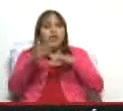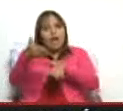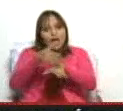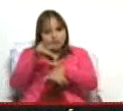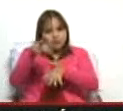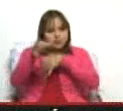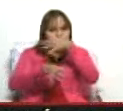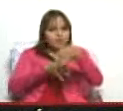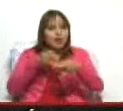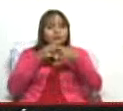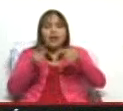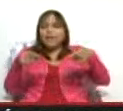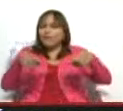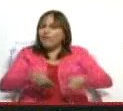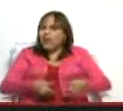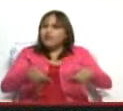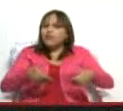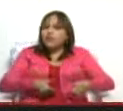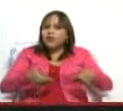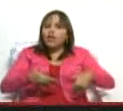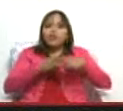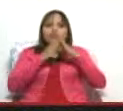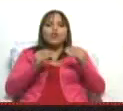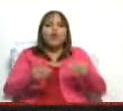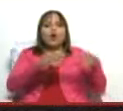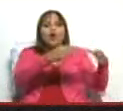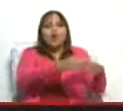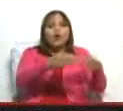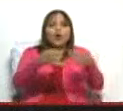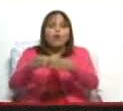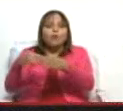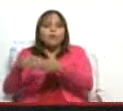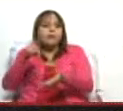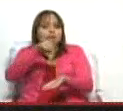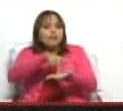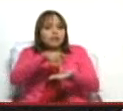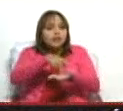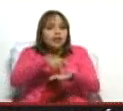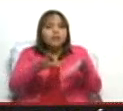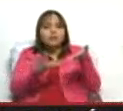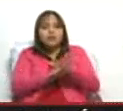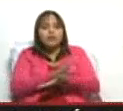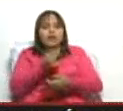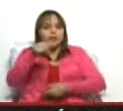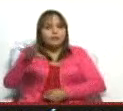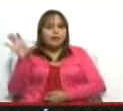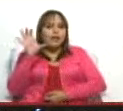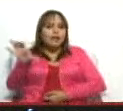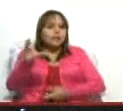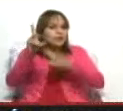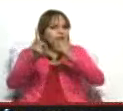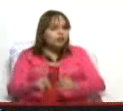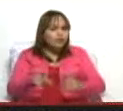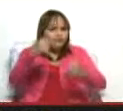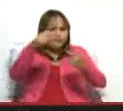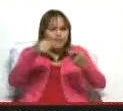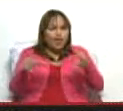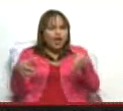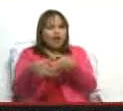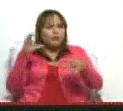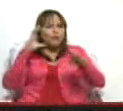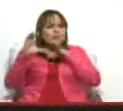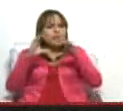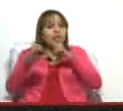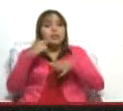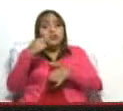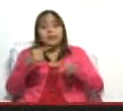que por más esfuerzo que se hace para que todos los sectores sean partícipes de lo que sucede en el país, en diferentes portales y medios digitales se